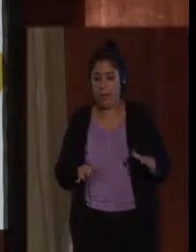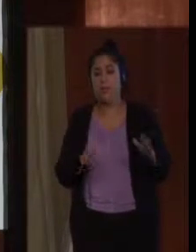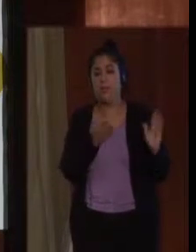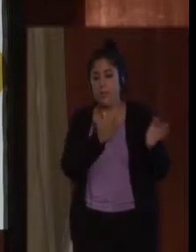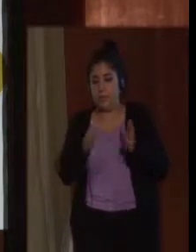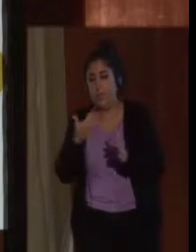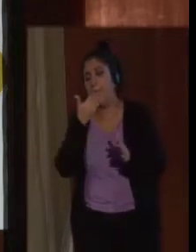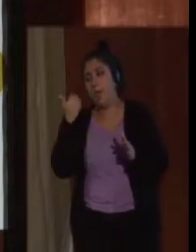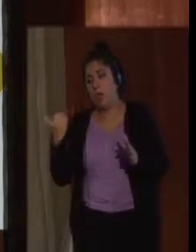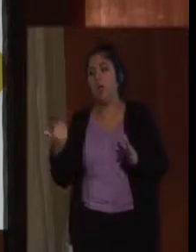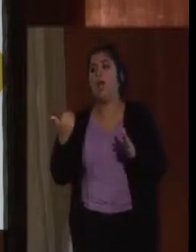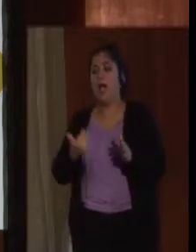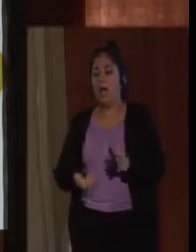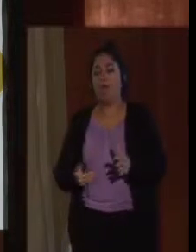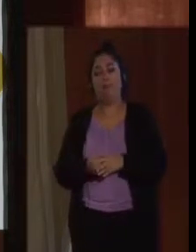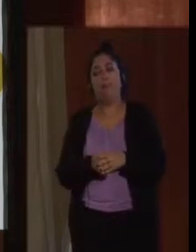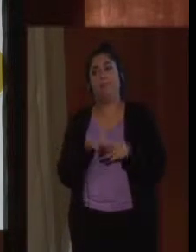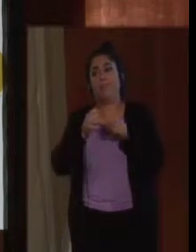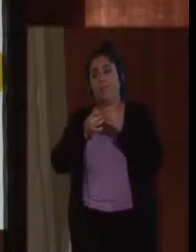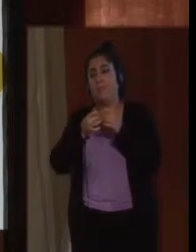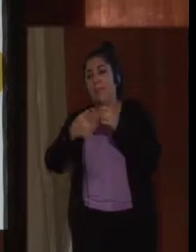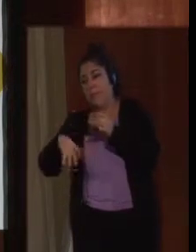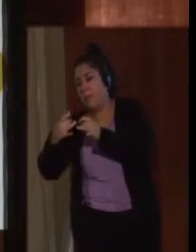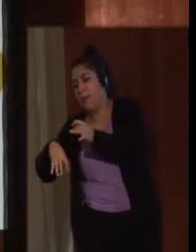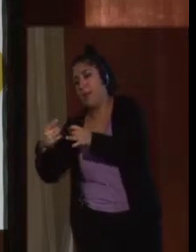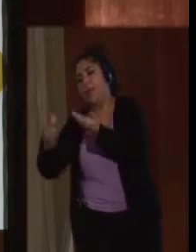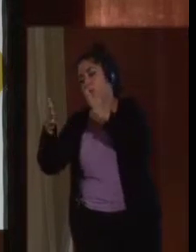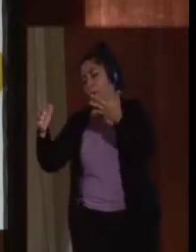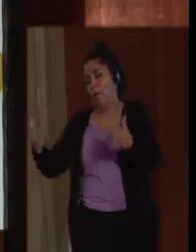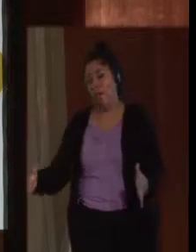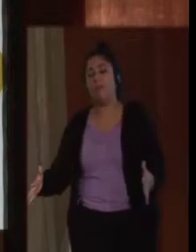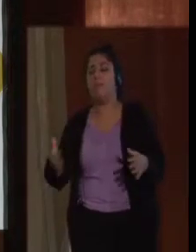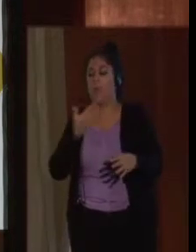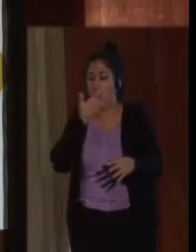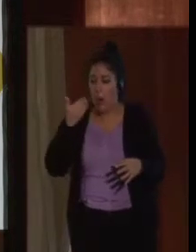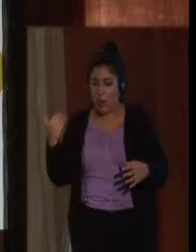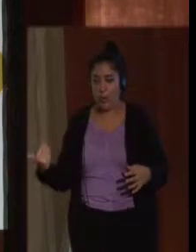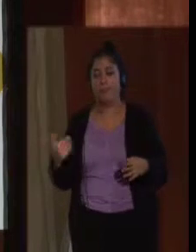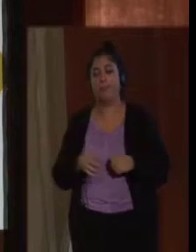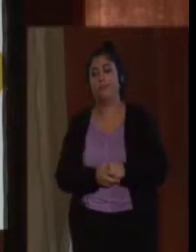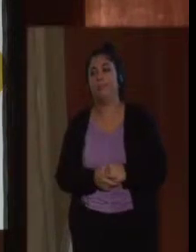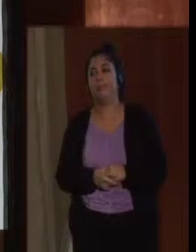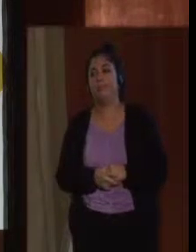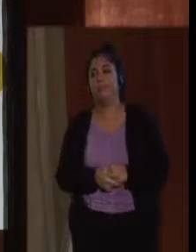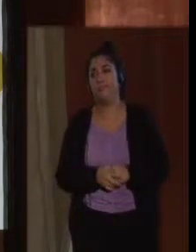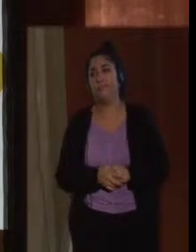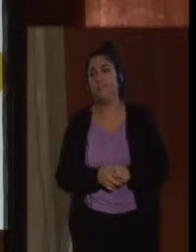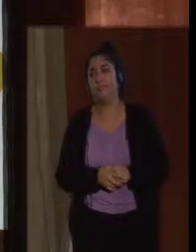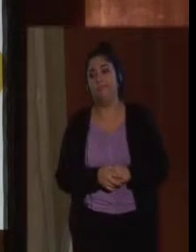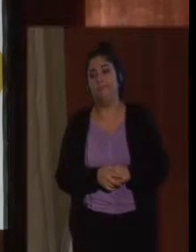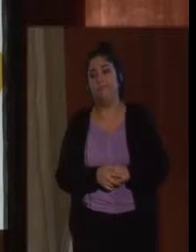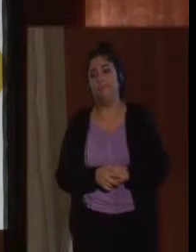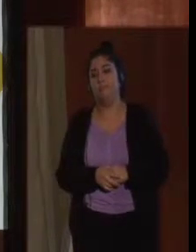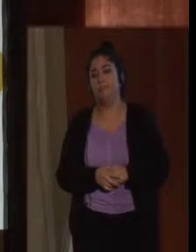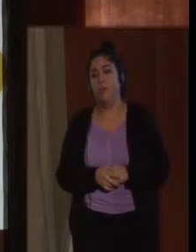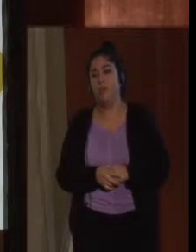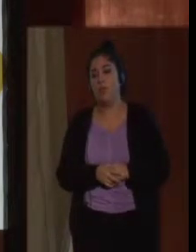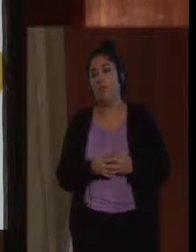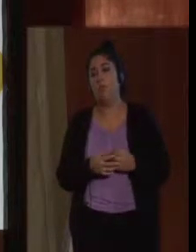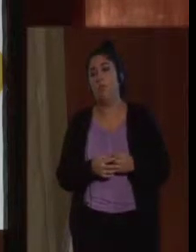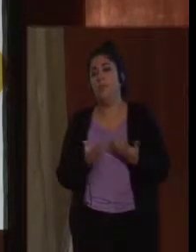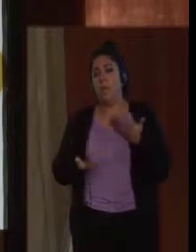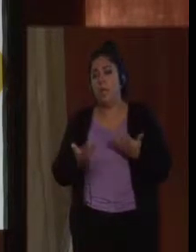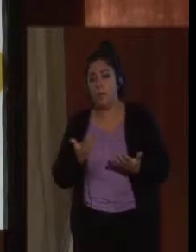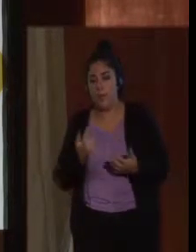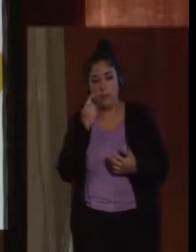o exacerbarse peligros que afectarían a otras unidades sociales o al ambiente, incrementando los costos sociales y reduciendo